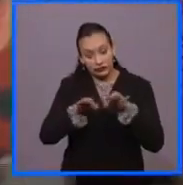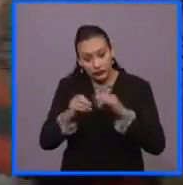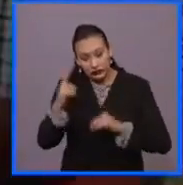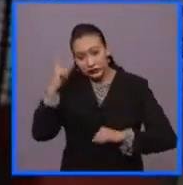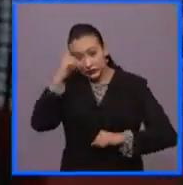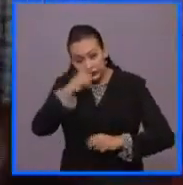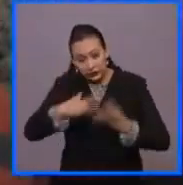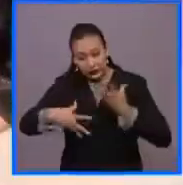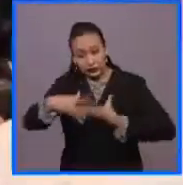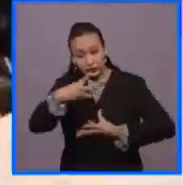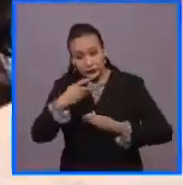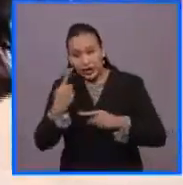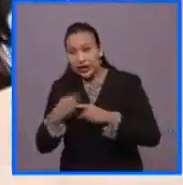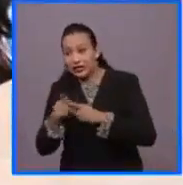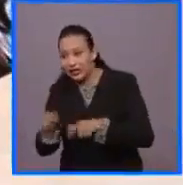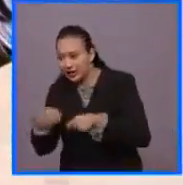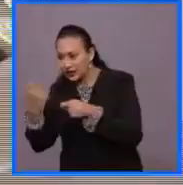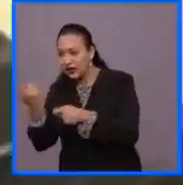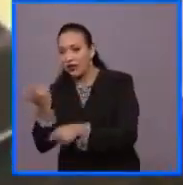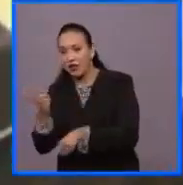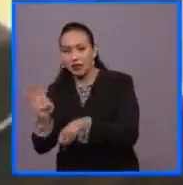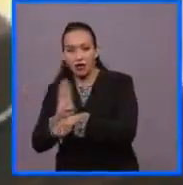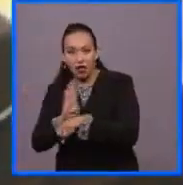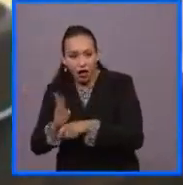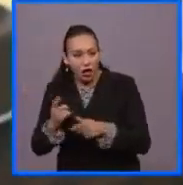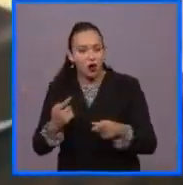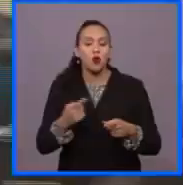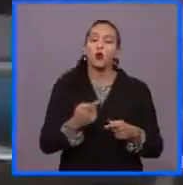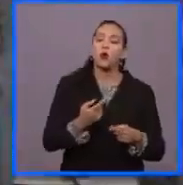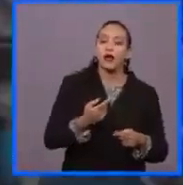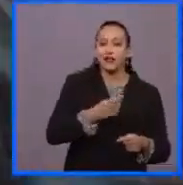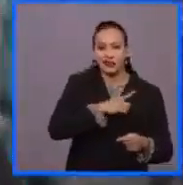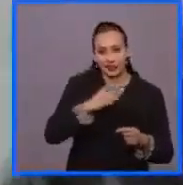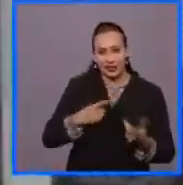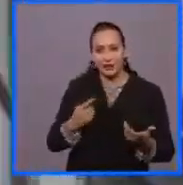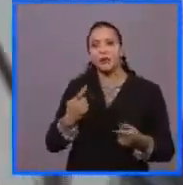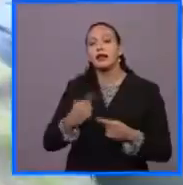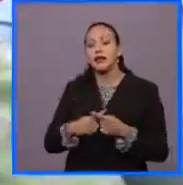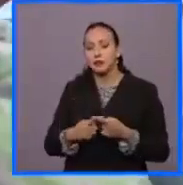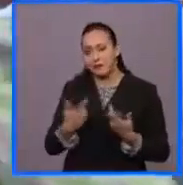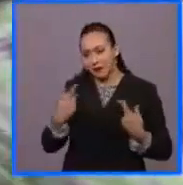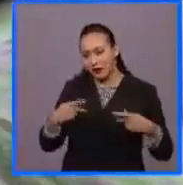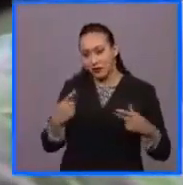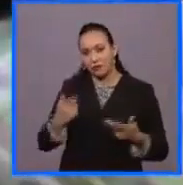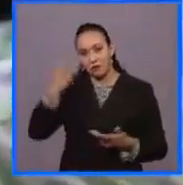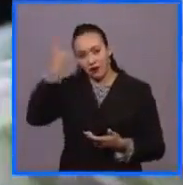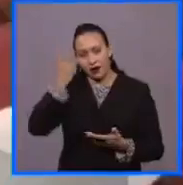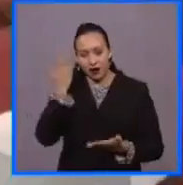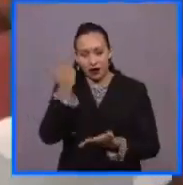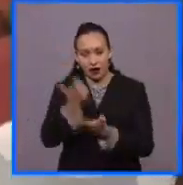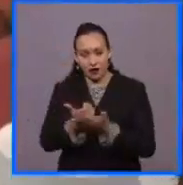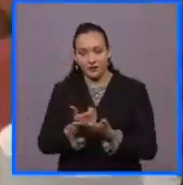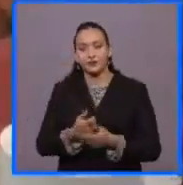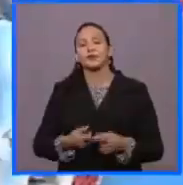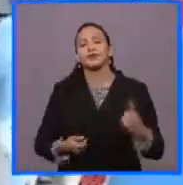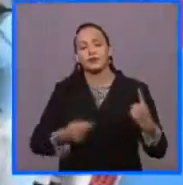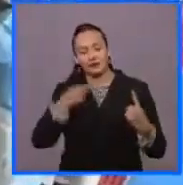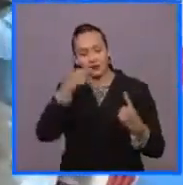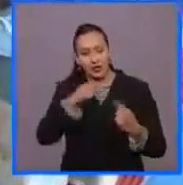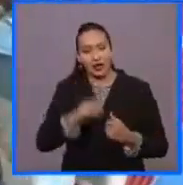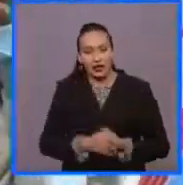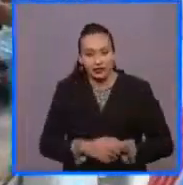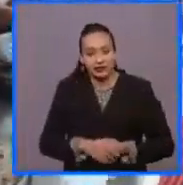designación, lo que incluye tanto la solicitud de declaración como el pago de las prestaciones laborales, ya que ambas